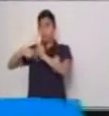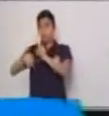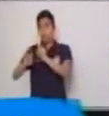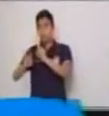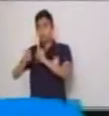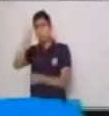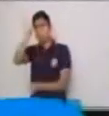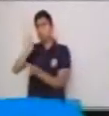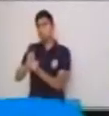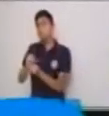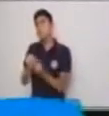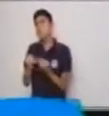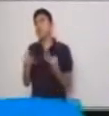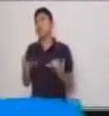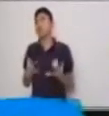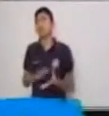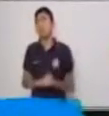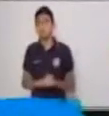¿cuánto me sale?